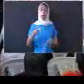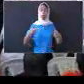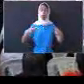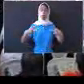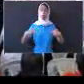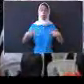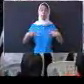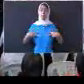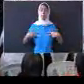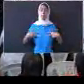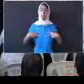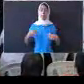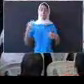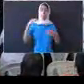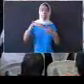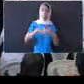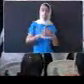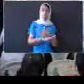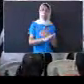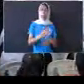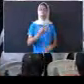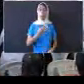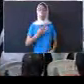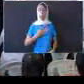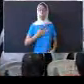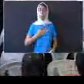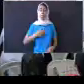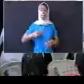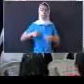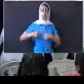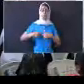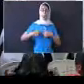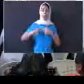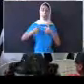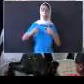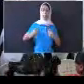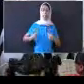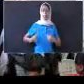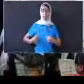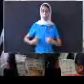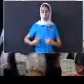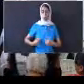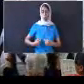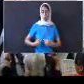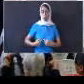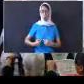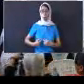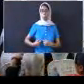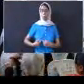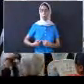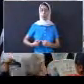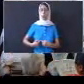lo que hay Dentro de mi corazón